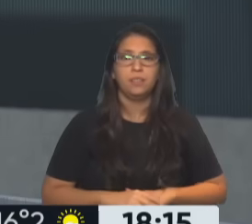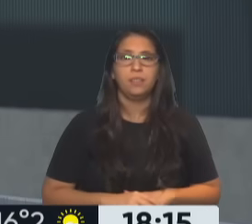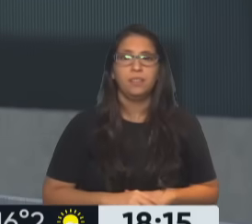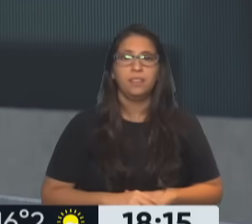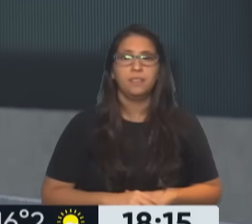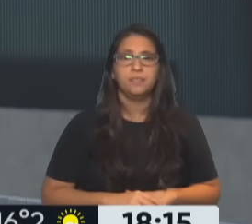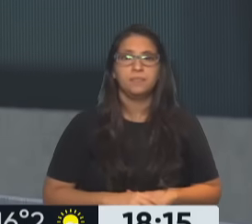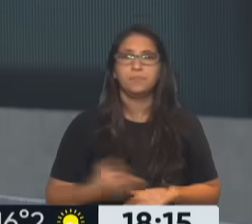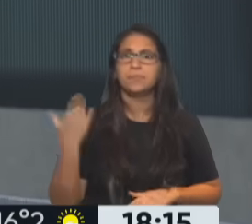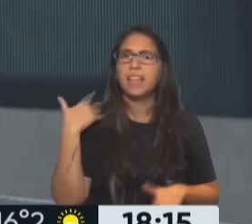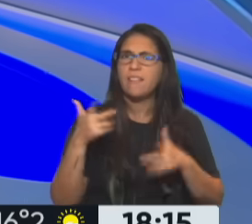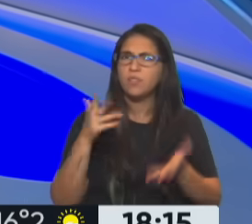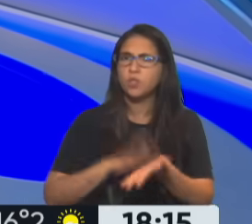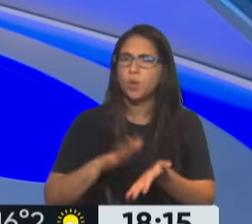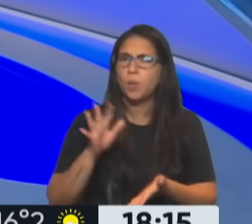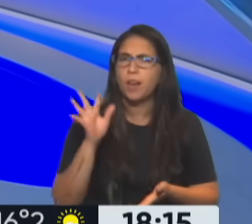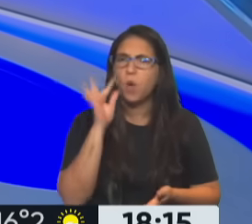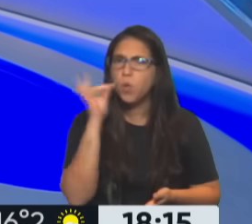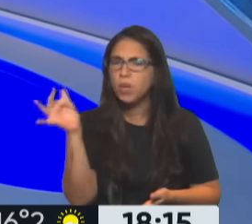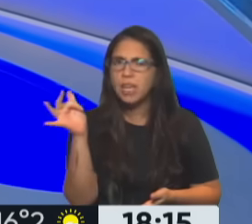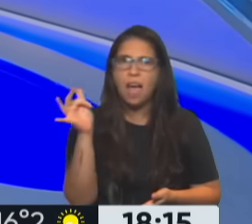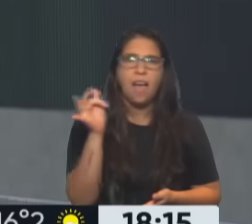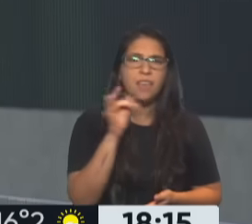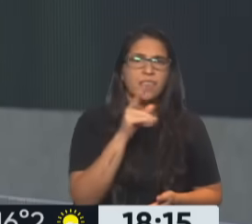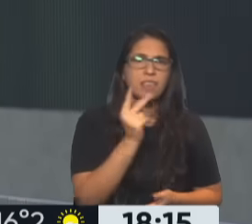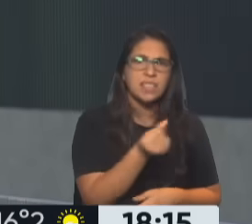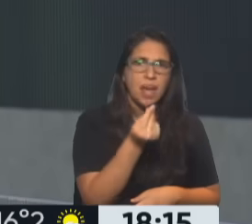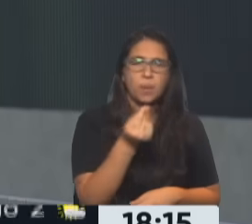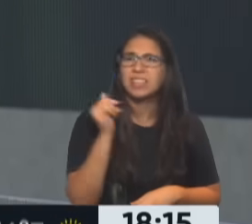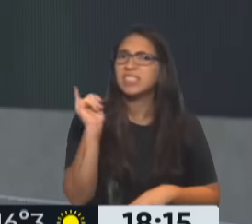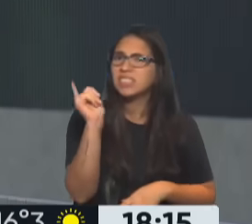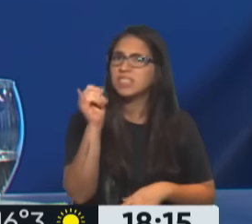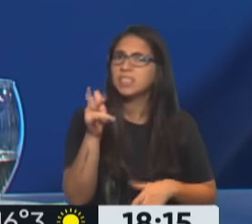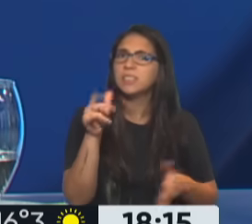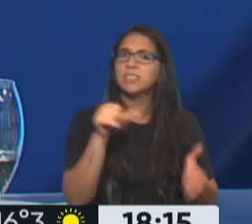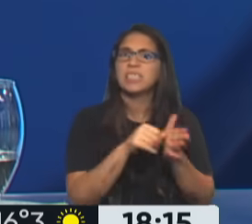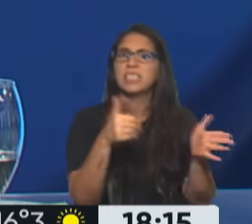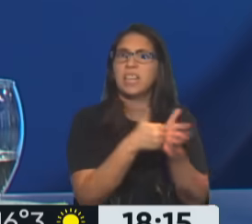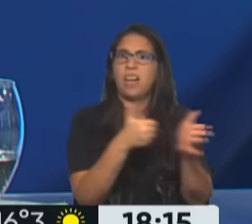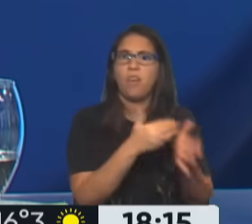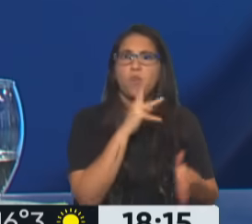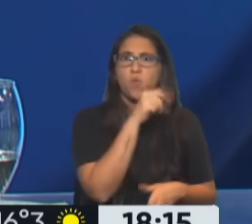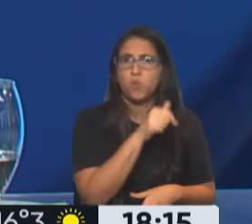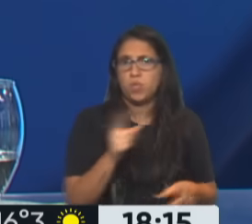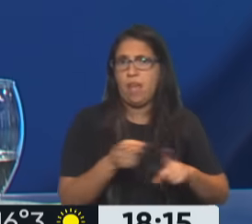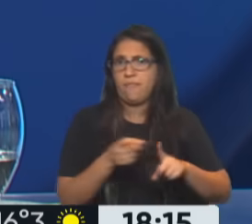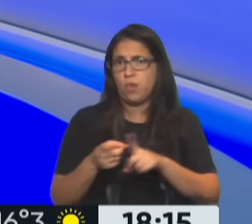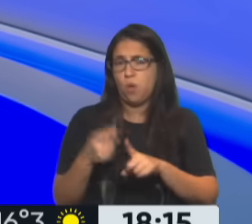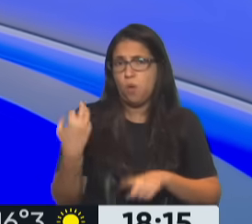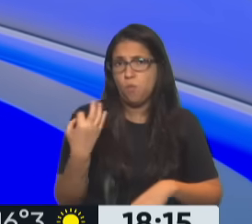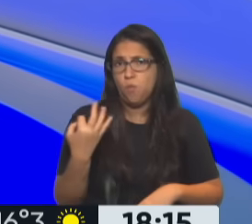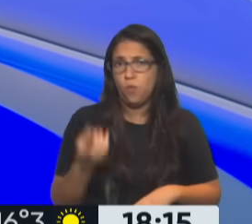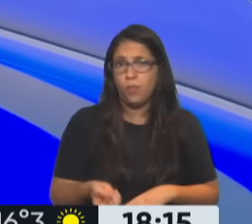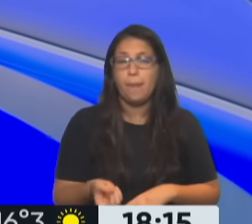Serbia y nombrabas a Hungría, dos países Sí. muy cerca de Rusia también. Sí, Leticia, también, por ¿no? supuesto, y de hecho con muy buen vínculos también, Claro, ¿no? Cuando claro. hablamos, de hecho,